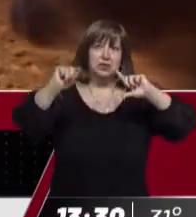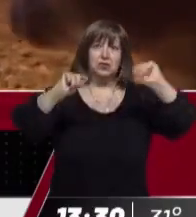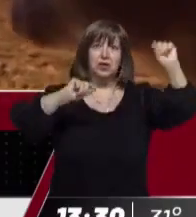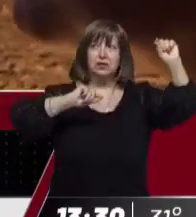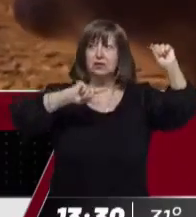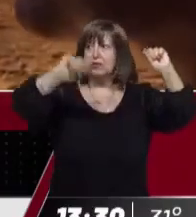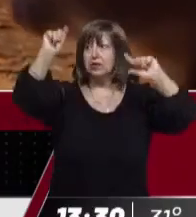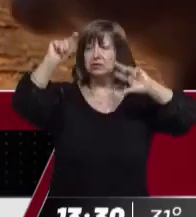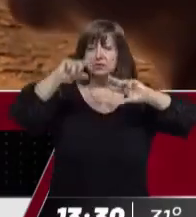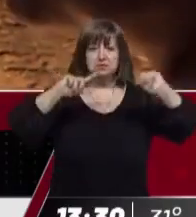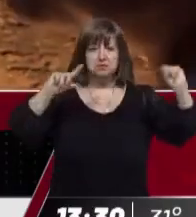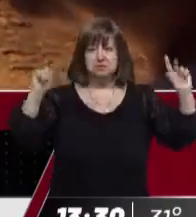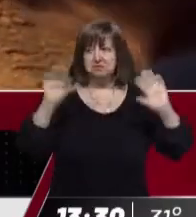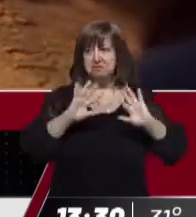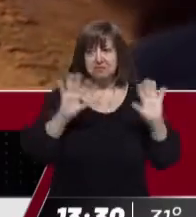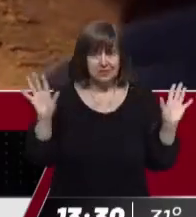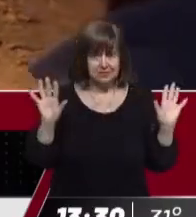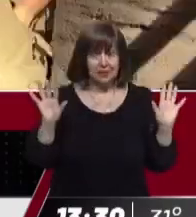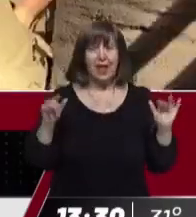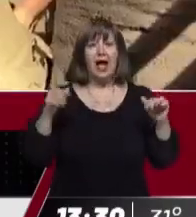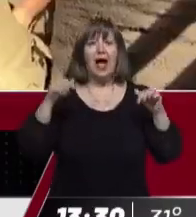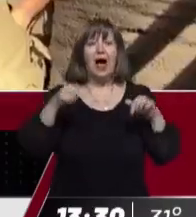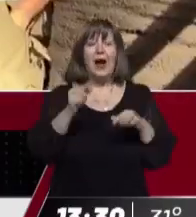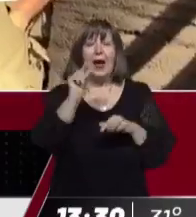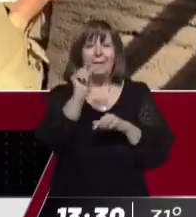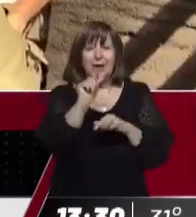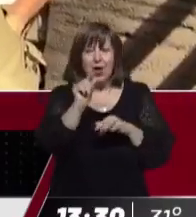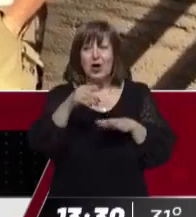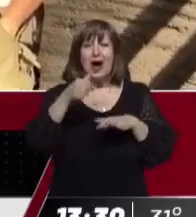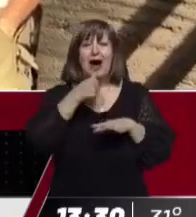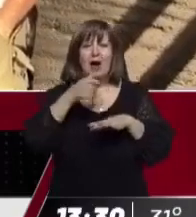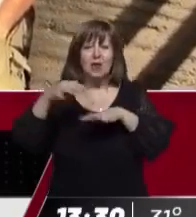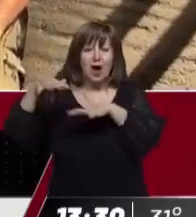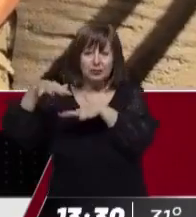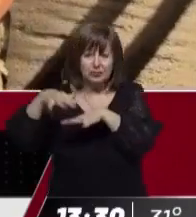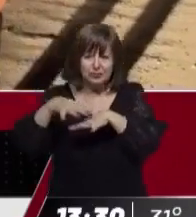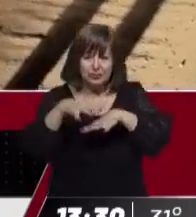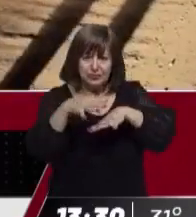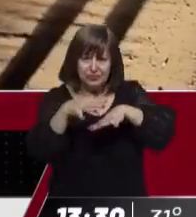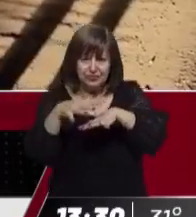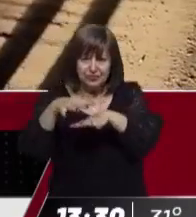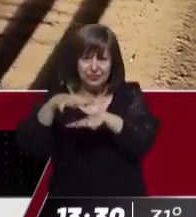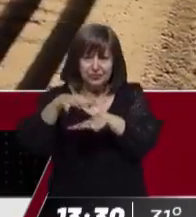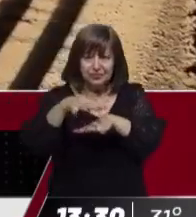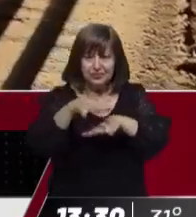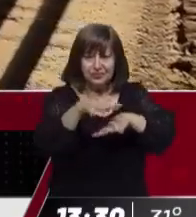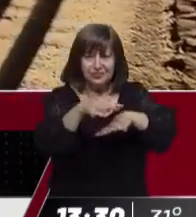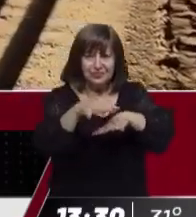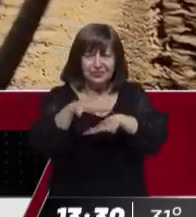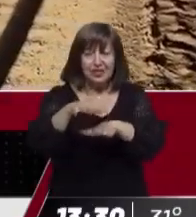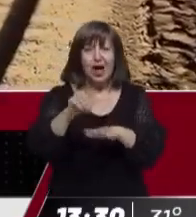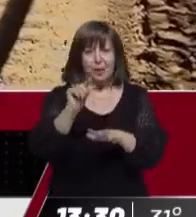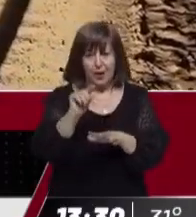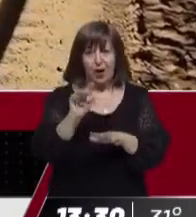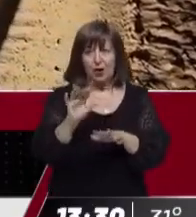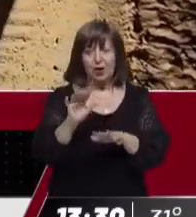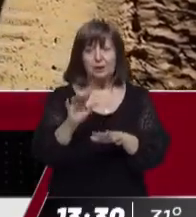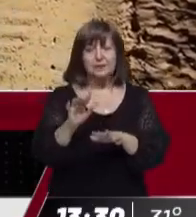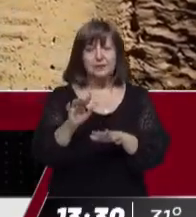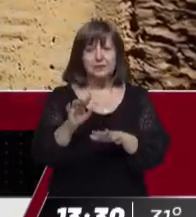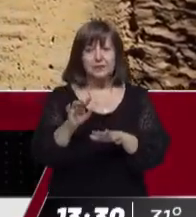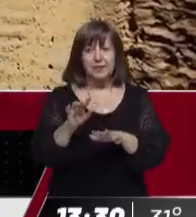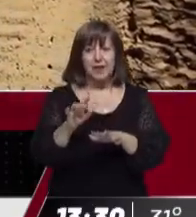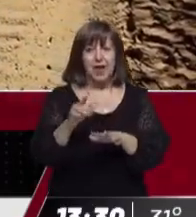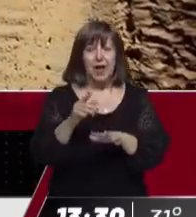aves hacia acá. Ahora, de a poco, aunque veamos poquita agua, ya están en la balsa disfrutando, te lo vas a ver, Pablito,